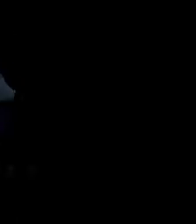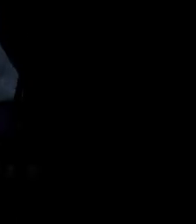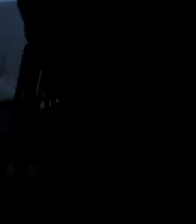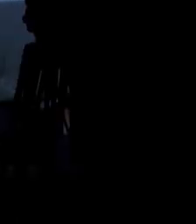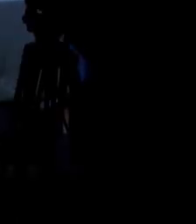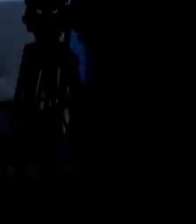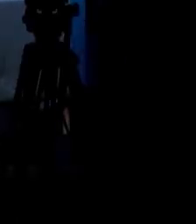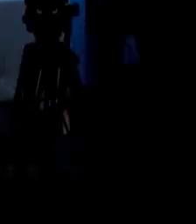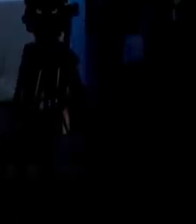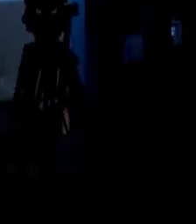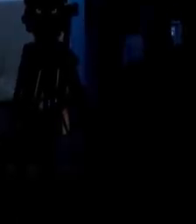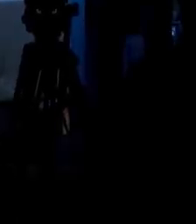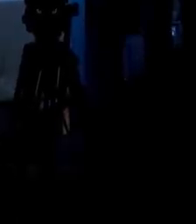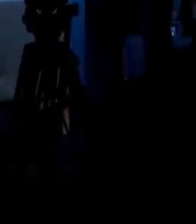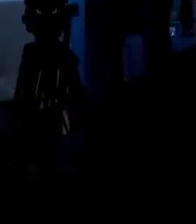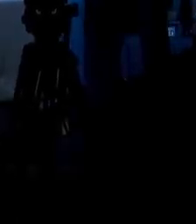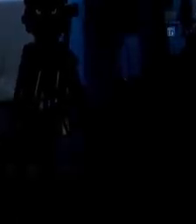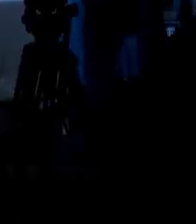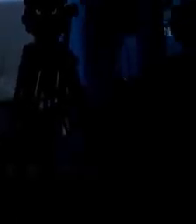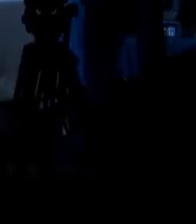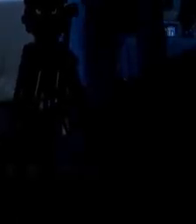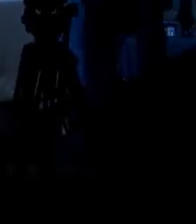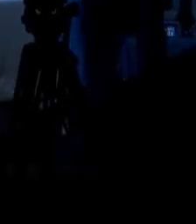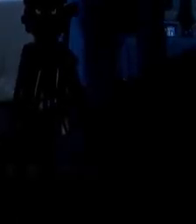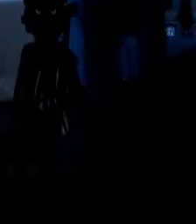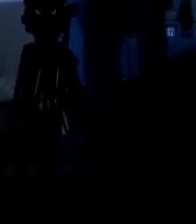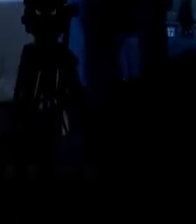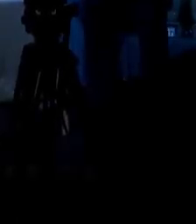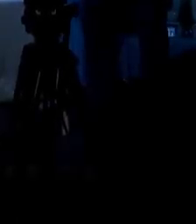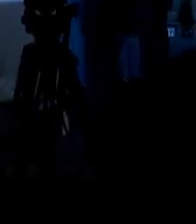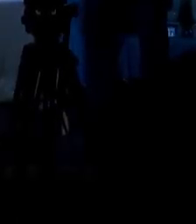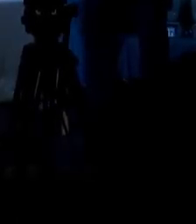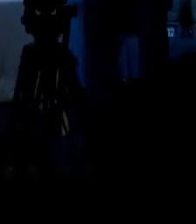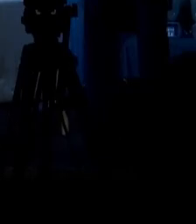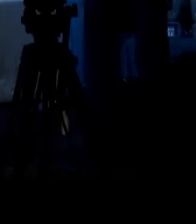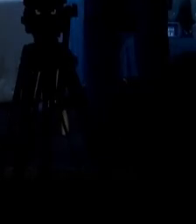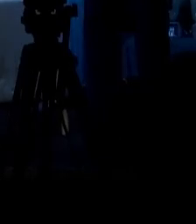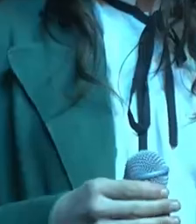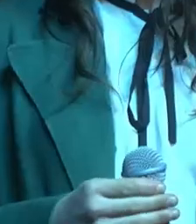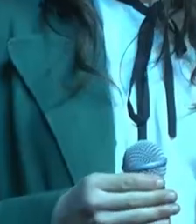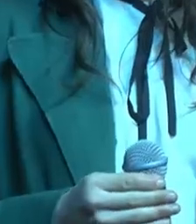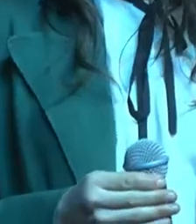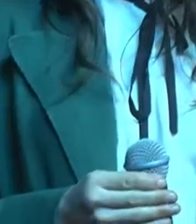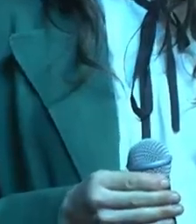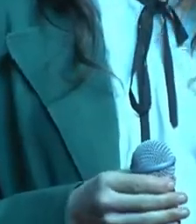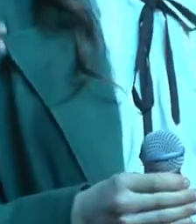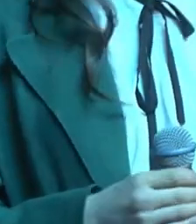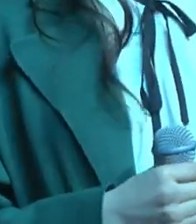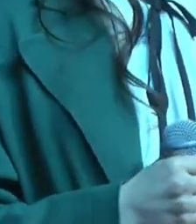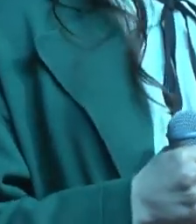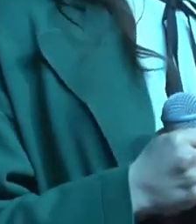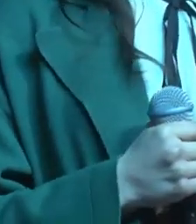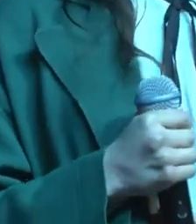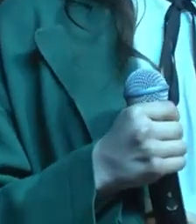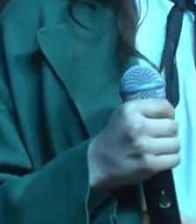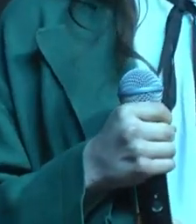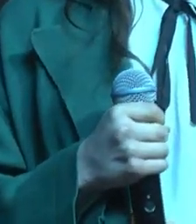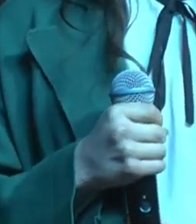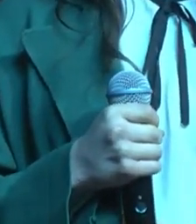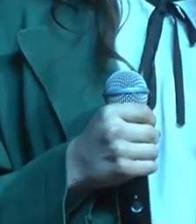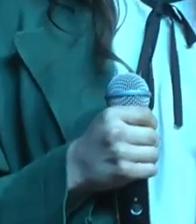director. Sí, muchas gracias. Yo solo quería decir que agradezco en nombre del museo, de todos sus trabajadores,